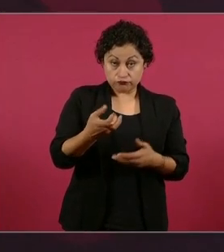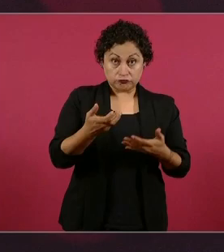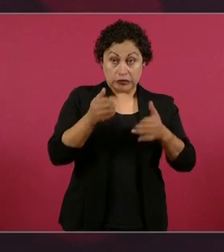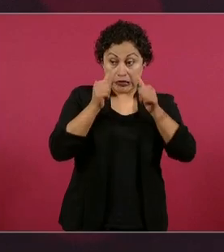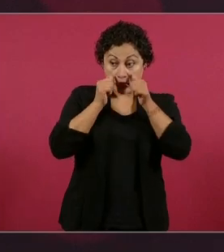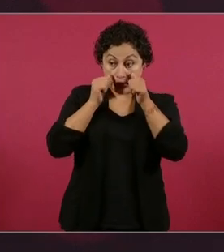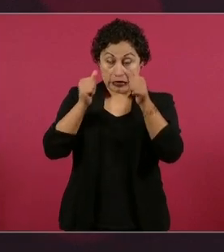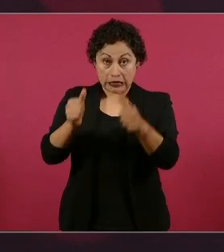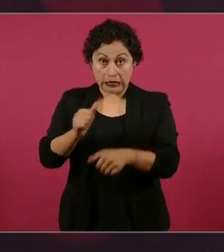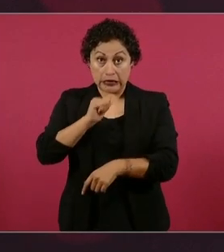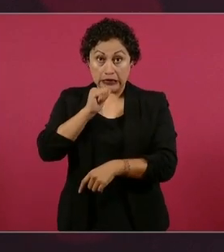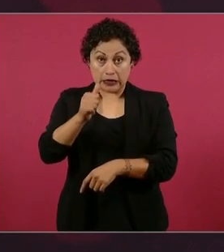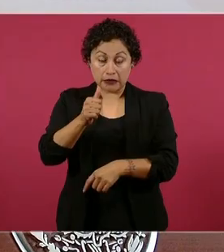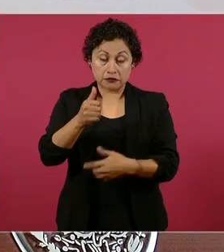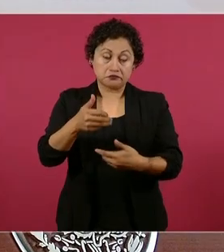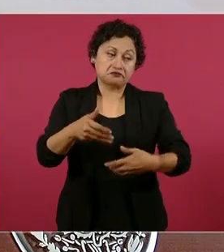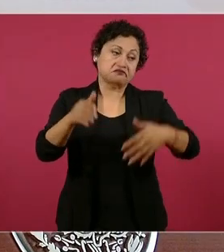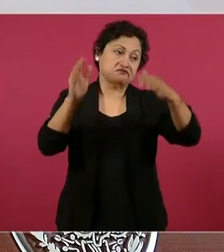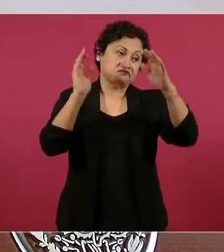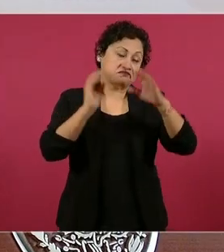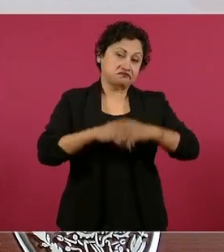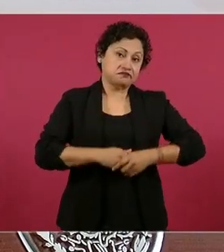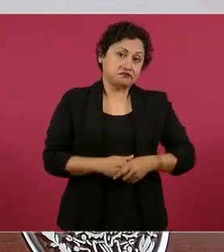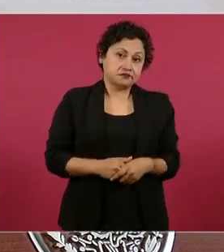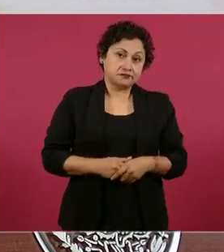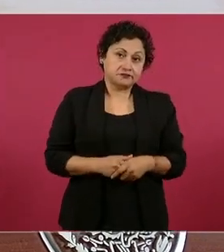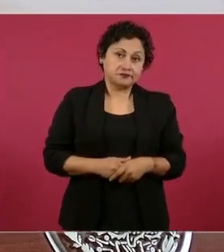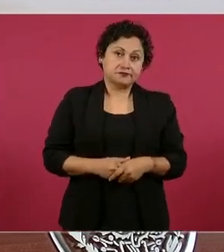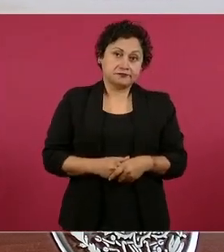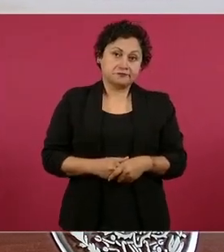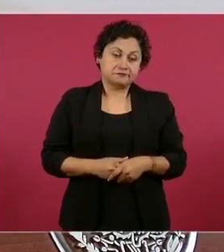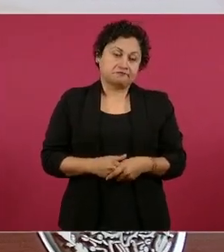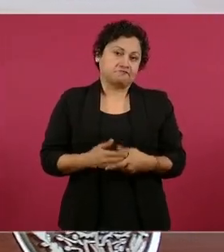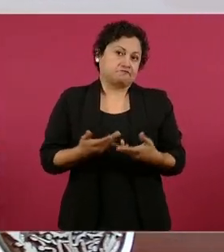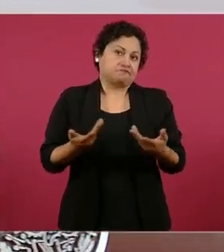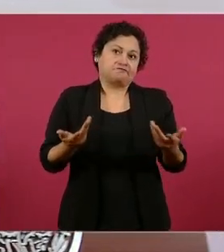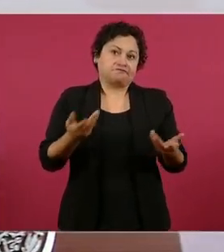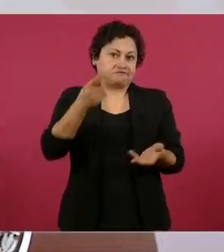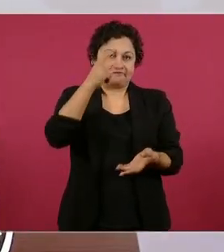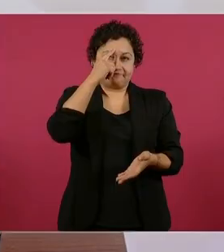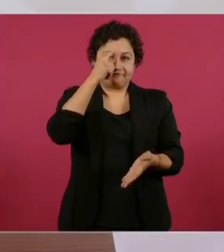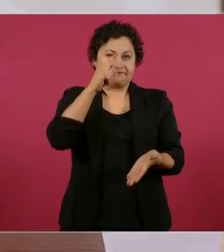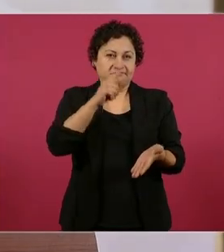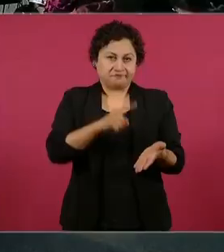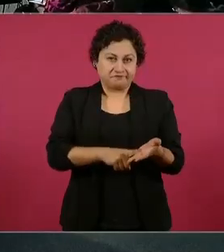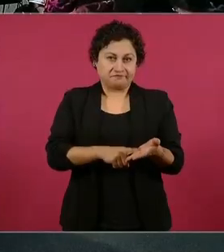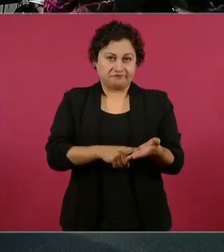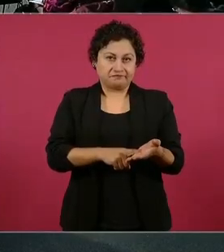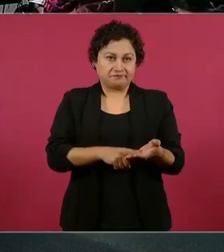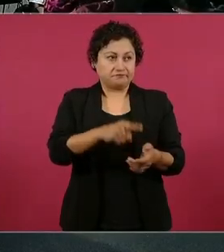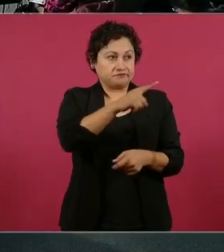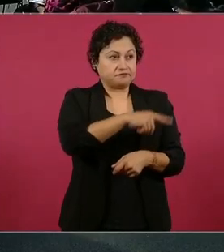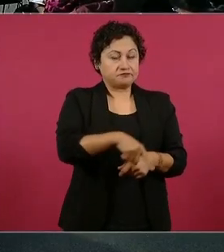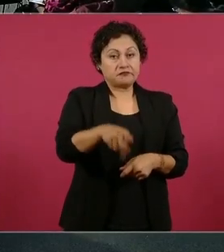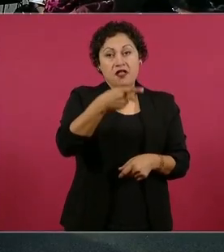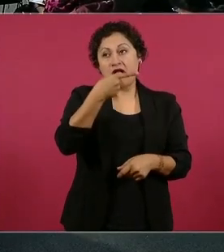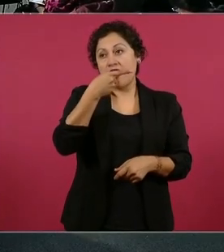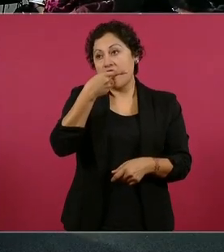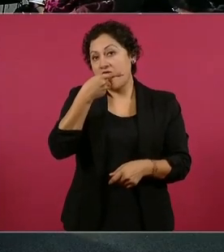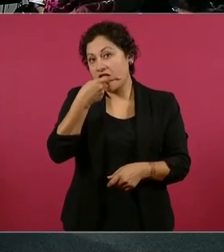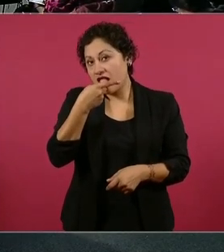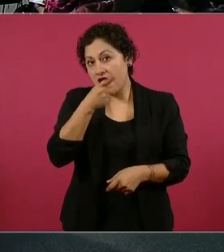pues entonces sí, le hubiesen creído todas las mentiras